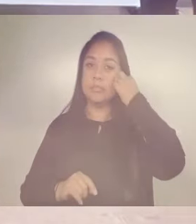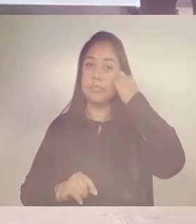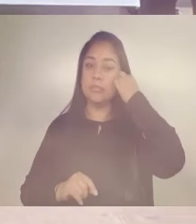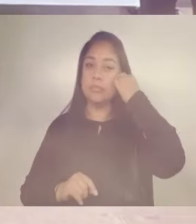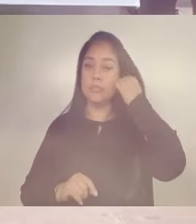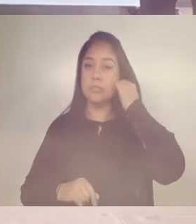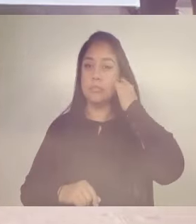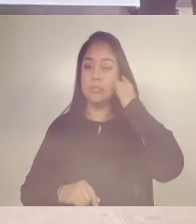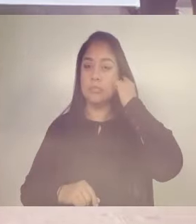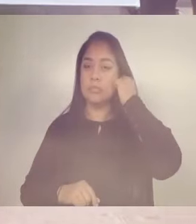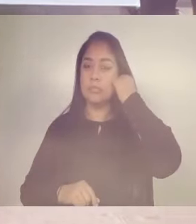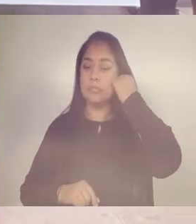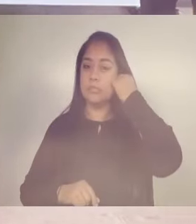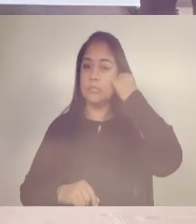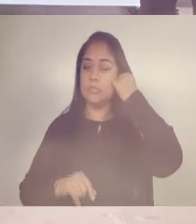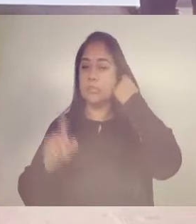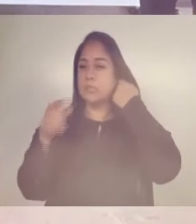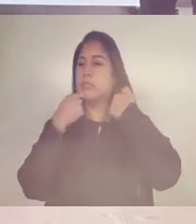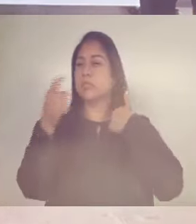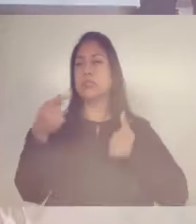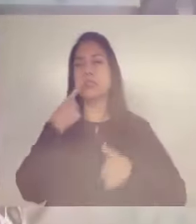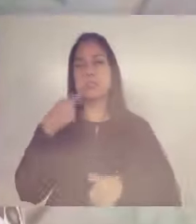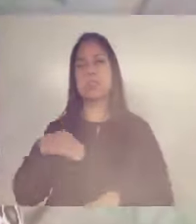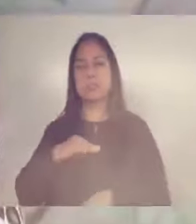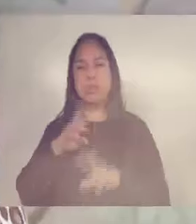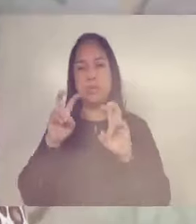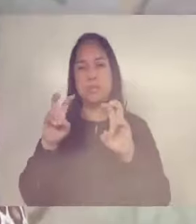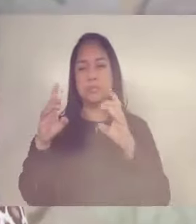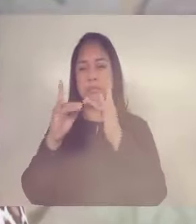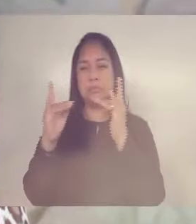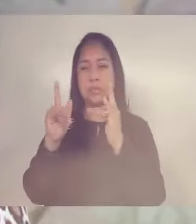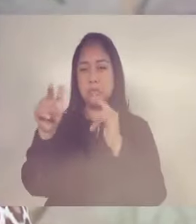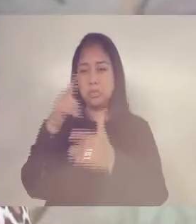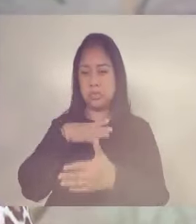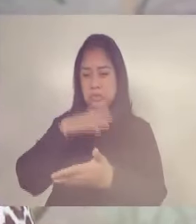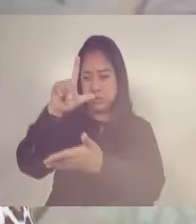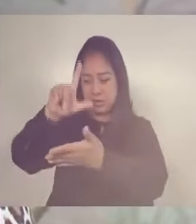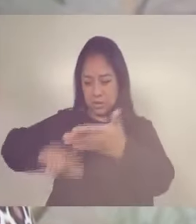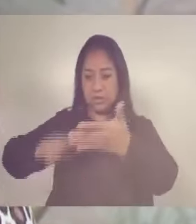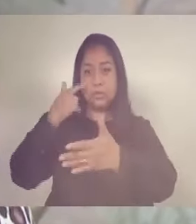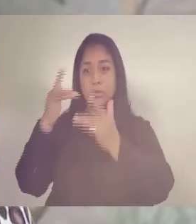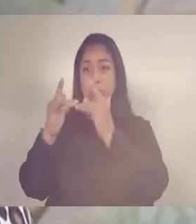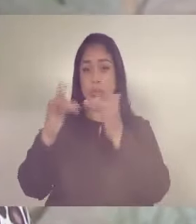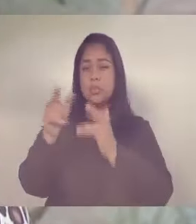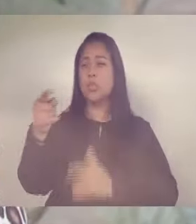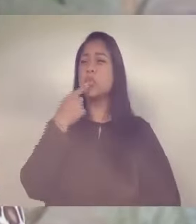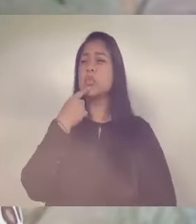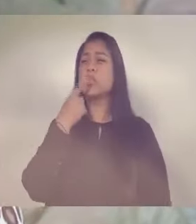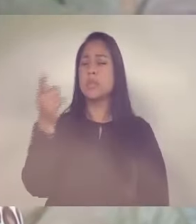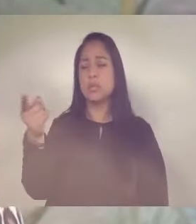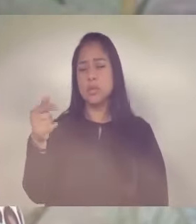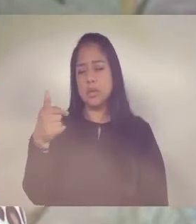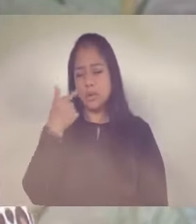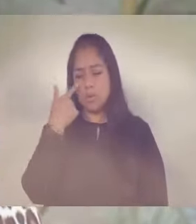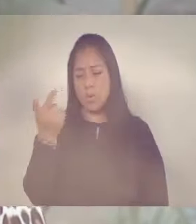gracias. Ahora que usted mencionó los puentes, no sé si tiene ahí el listado de los puentes, y yo quería hacer una pregunta. Usted en su intervención